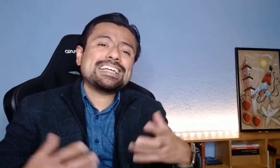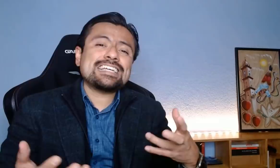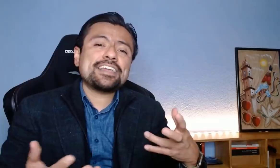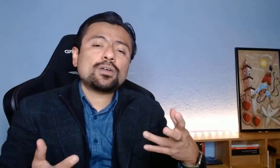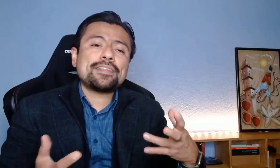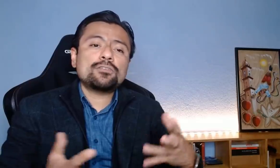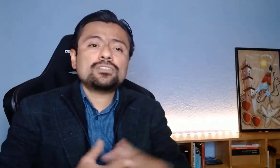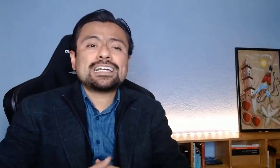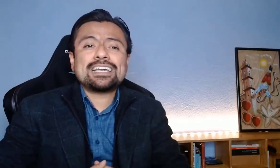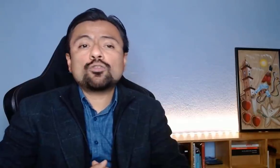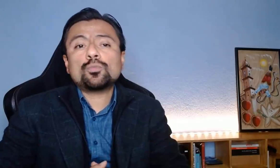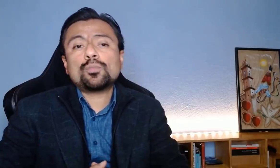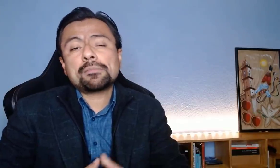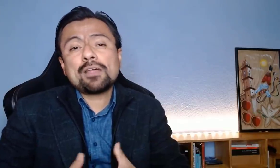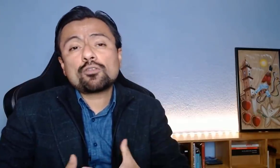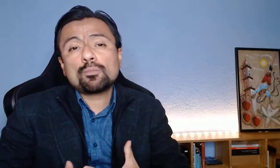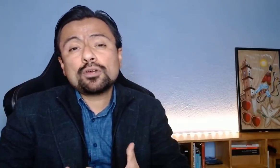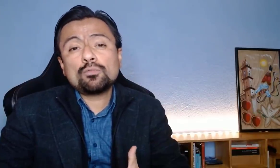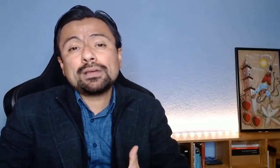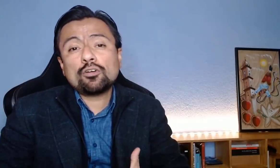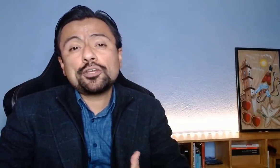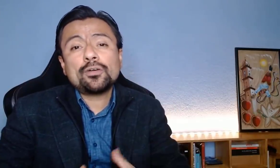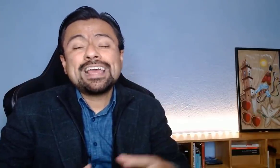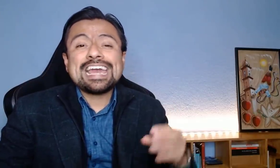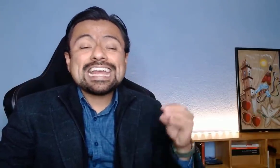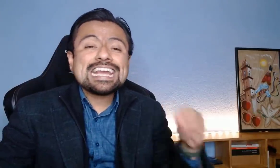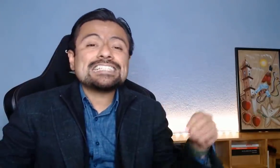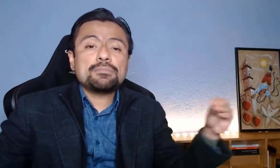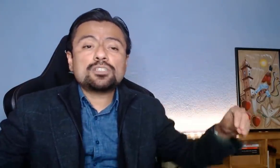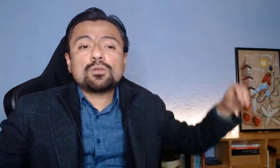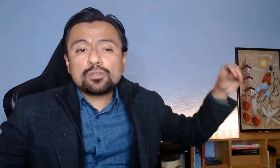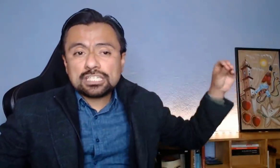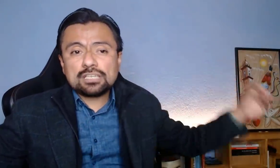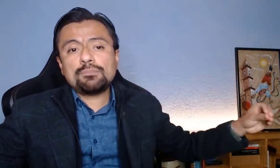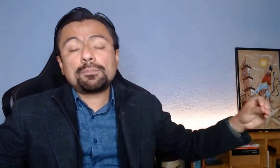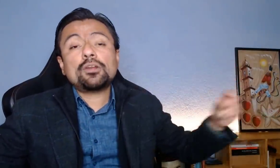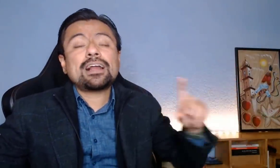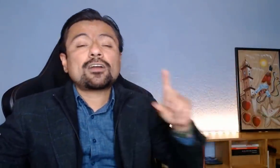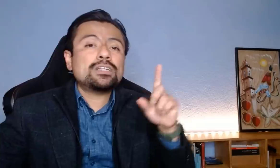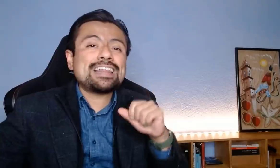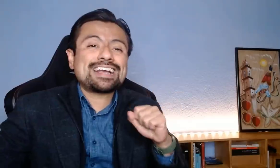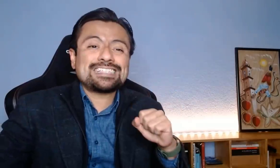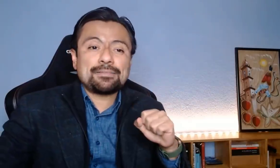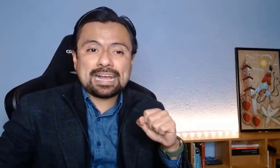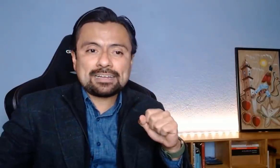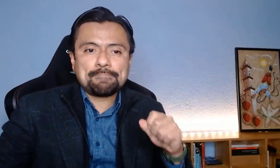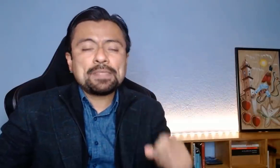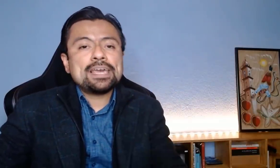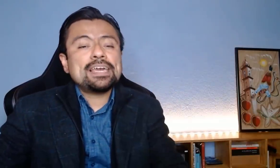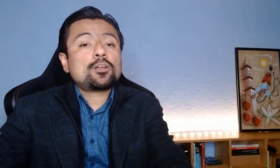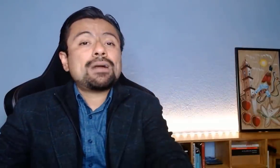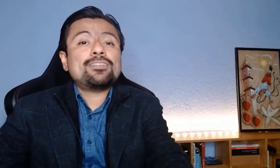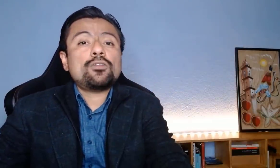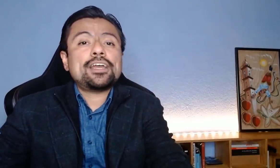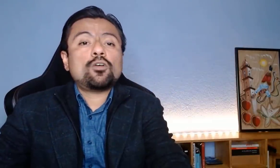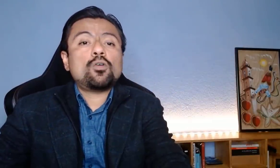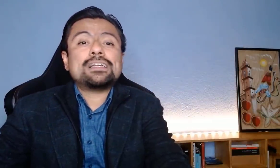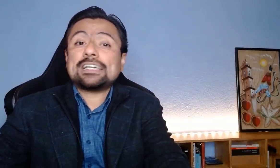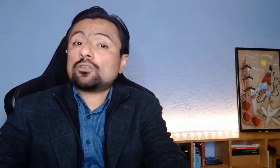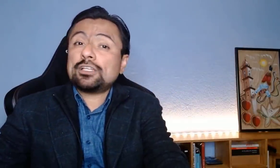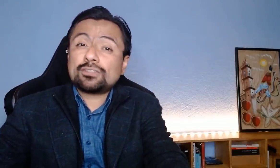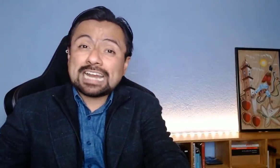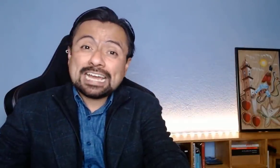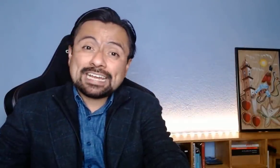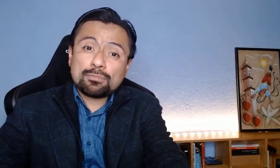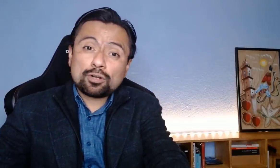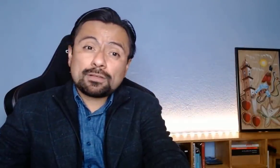de emergencia llegó la denuncia que un grupo armado irrumpió en un velorio en ese mismo municipio, pero en la comunidad de Casablanca. El comando llegó